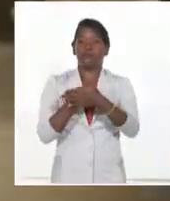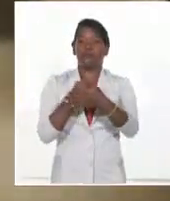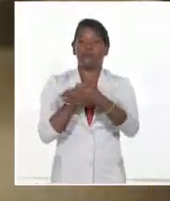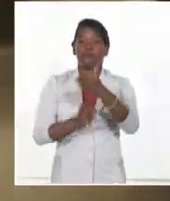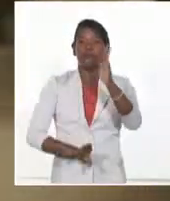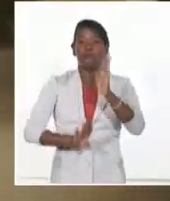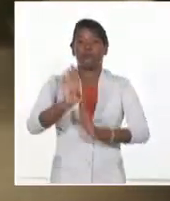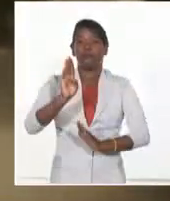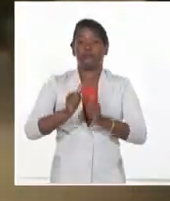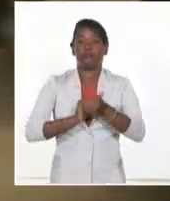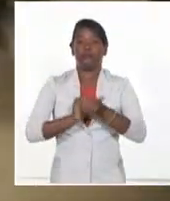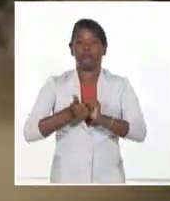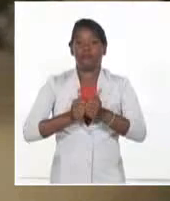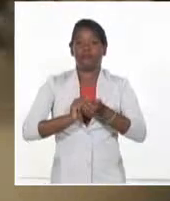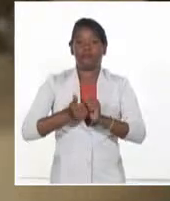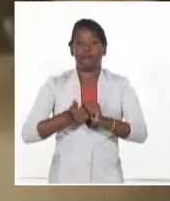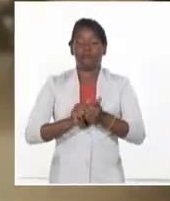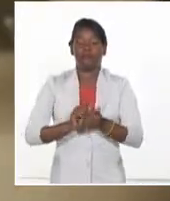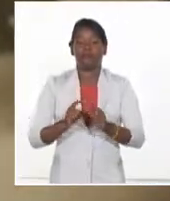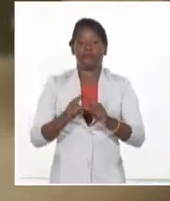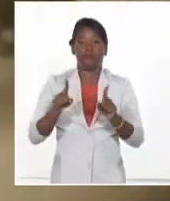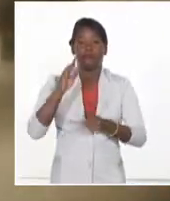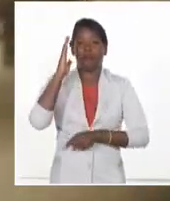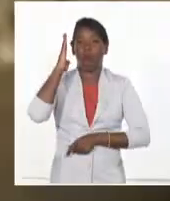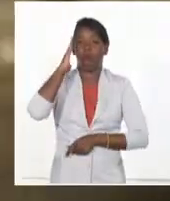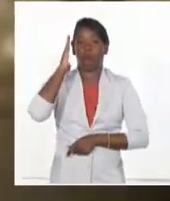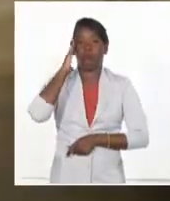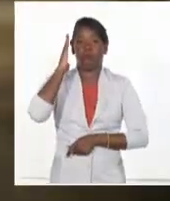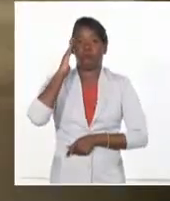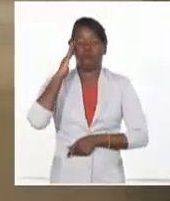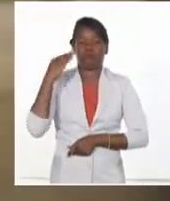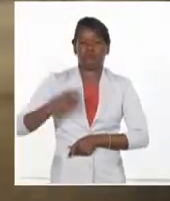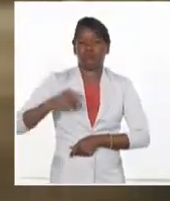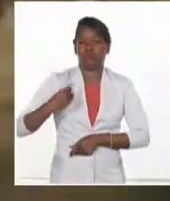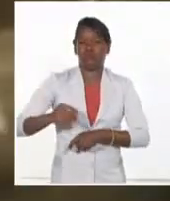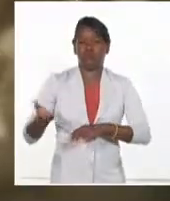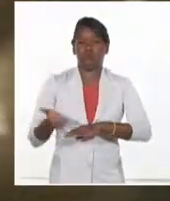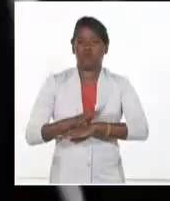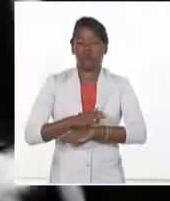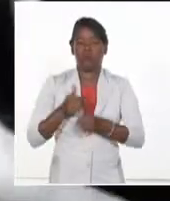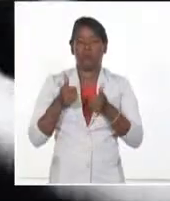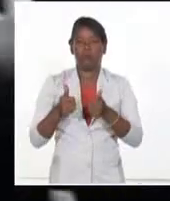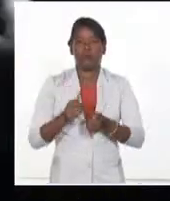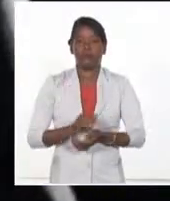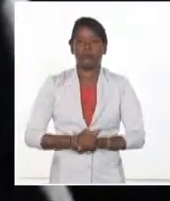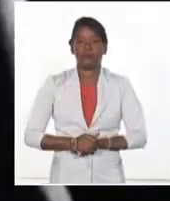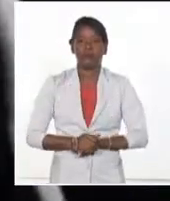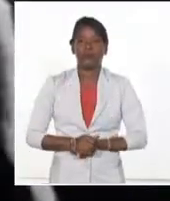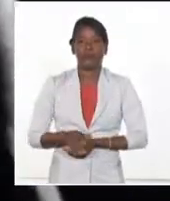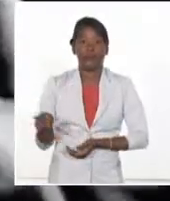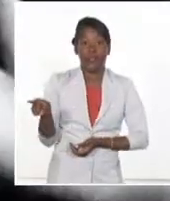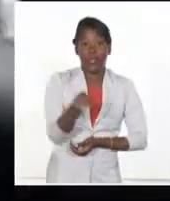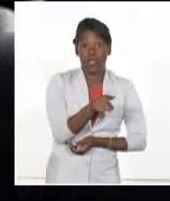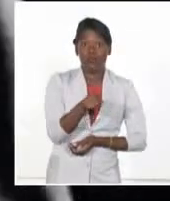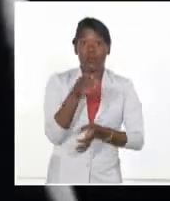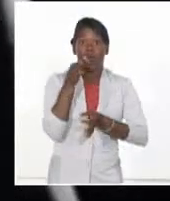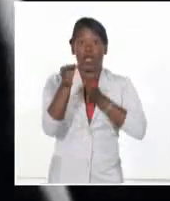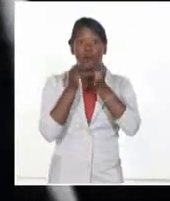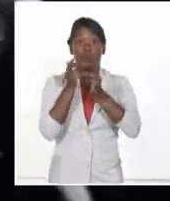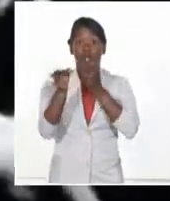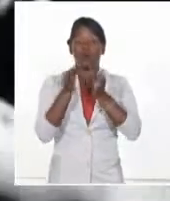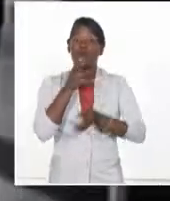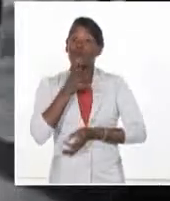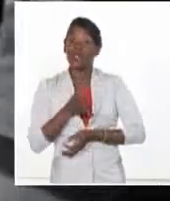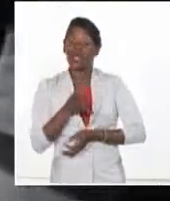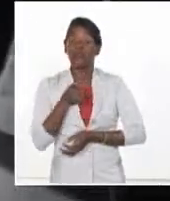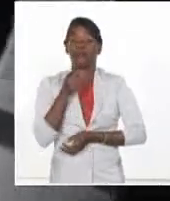deporte, teniendo en cuenta los beneficios que reportaba la práctica sistemática de la educación física. Aquellas palabras pronunciadas por Fidel trazaron